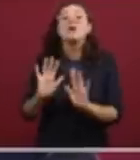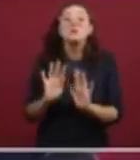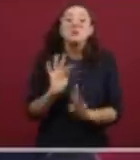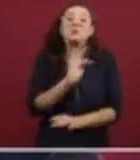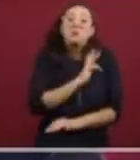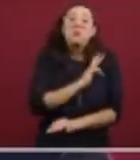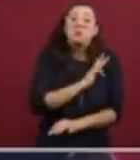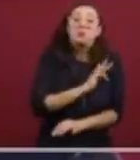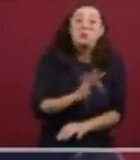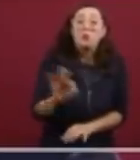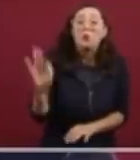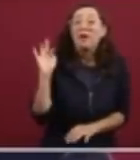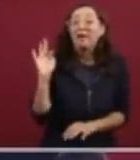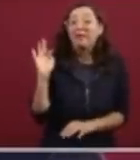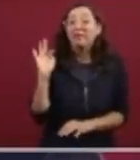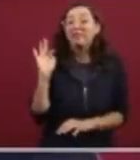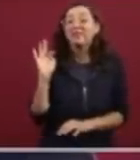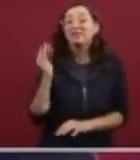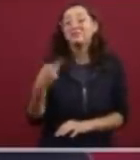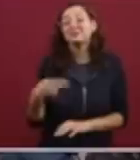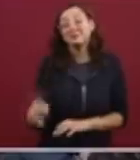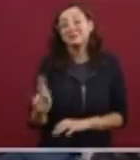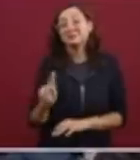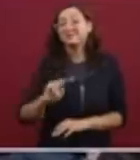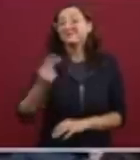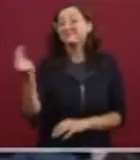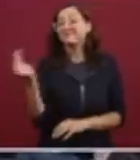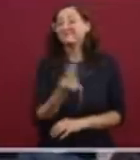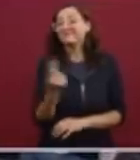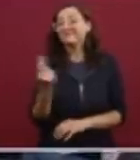pero requiere de una inversión.